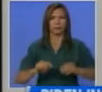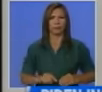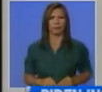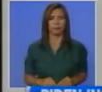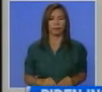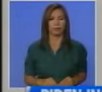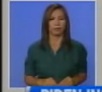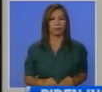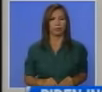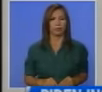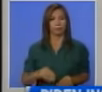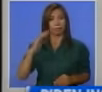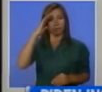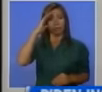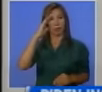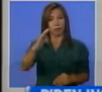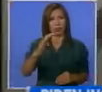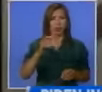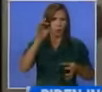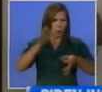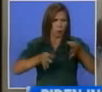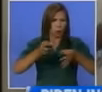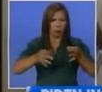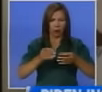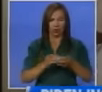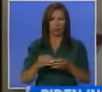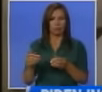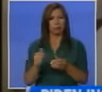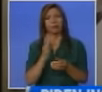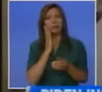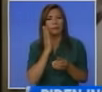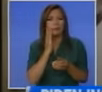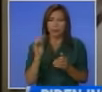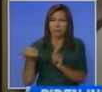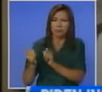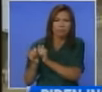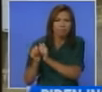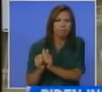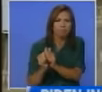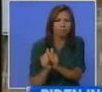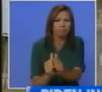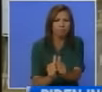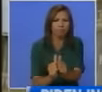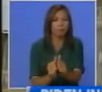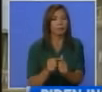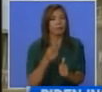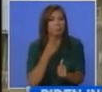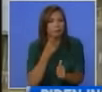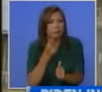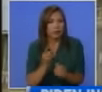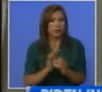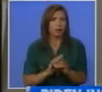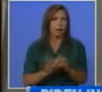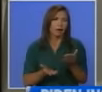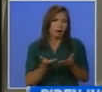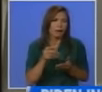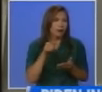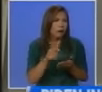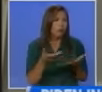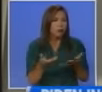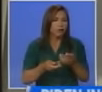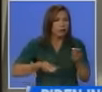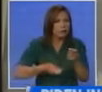Con la presencia de un agente de la policía judicial, acompañamos a la madre de Lisette al lugar que, según cree ella, pudo ser la escena del